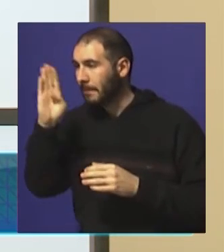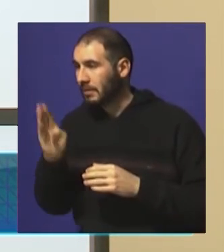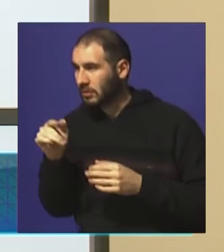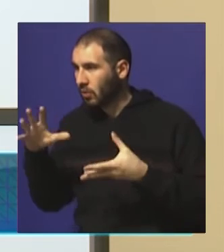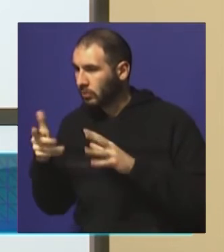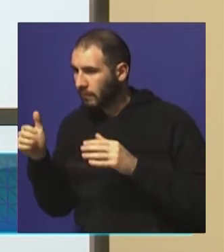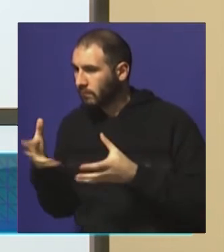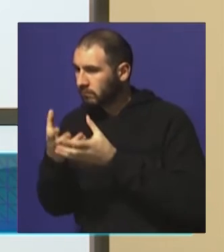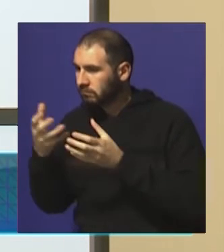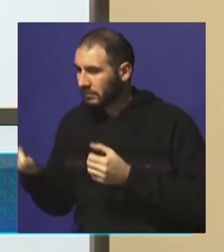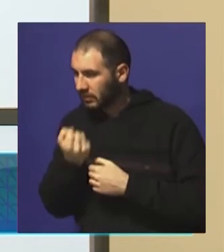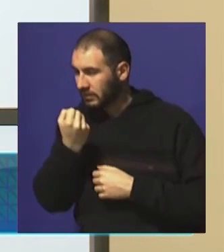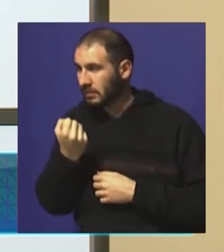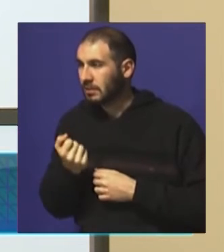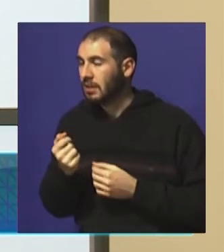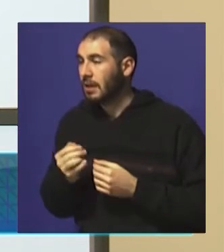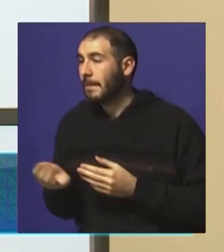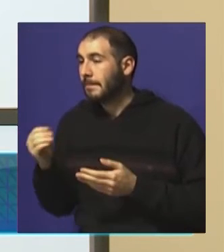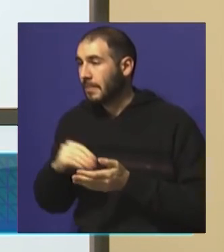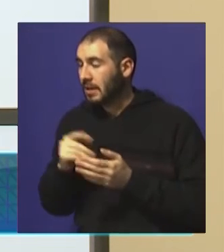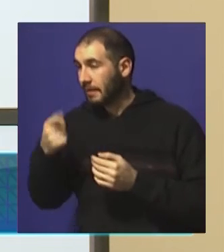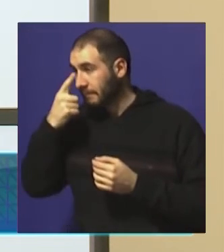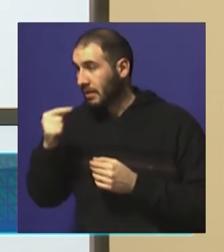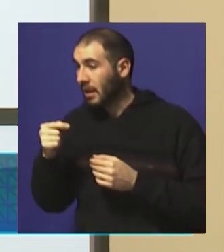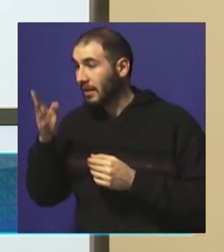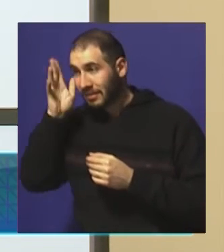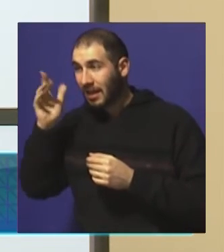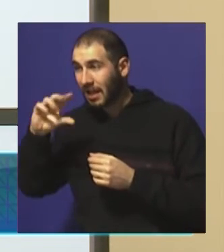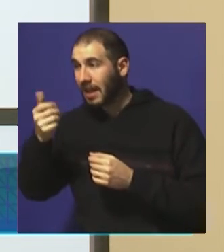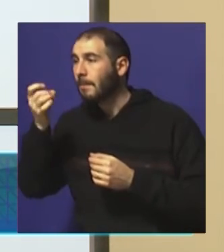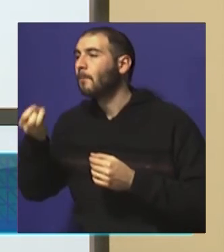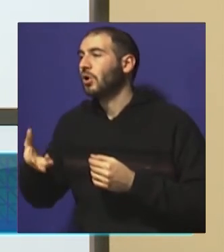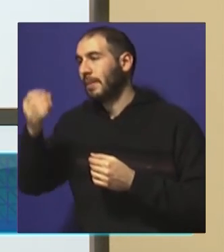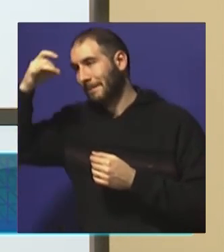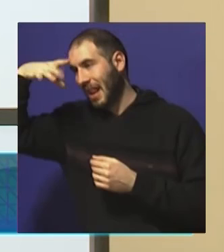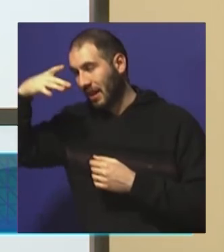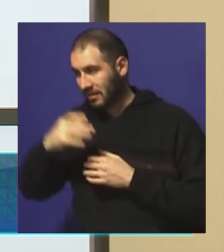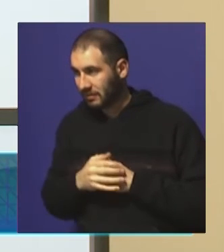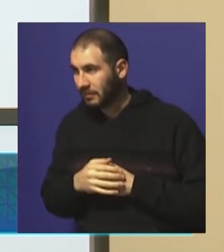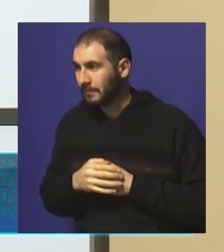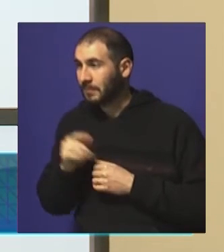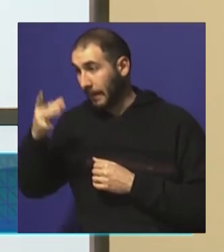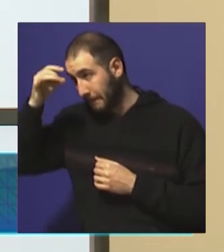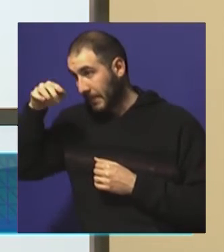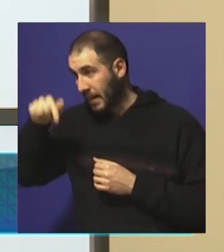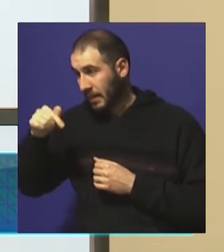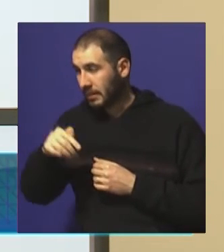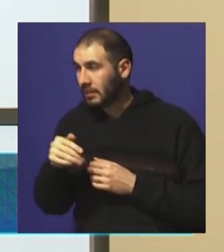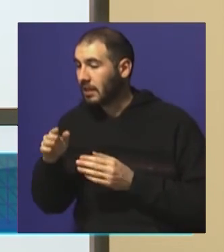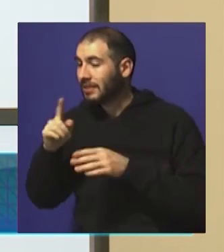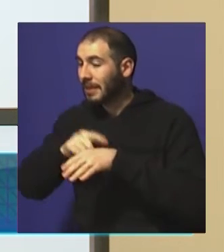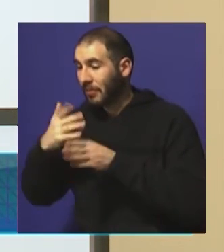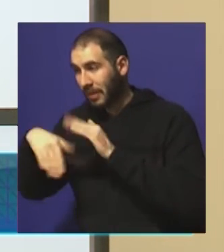camino alivianado. Así y todo, tiene que jugar una final con Italia y la gana por penales. Cuando se llega a los penales, después en